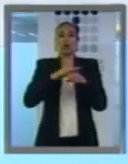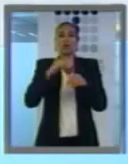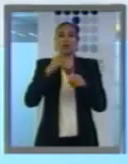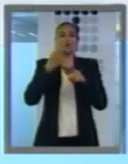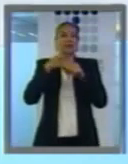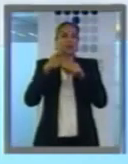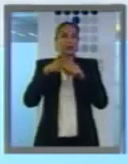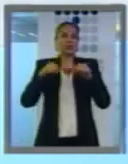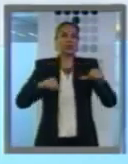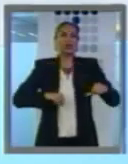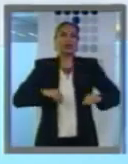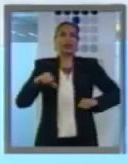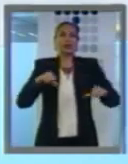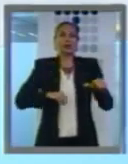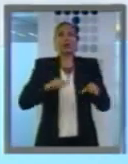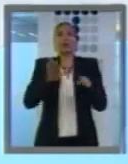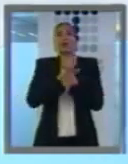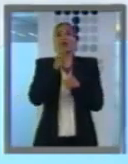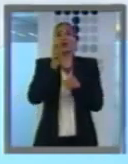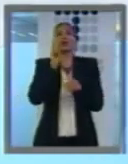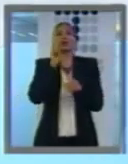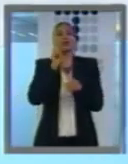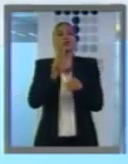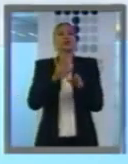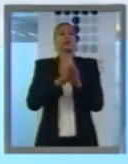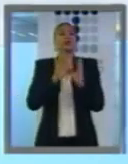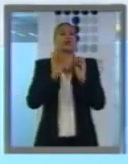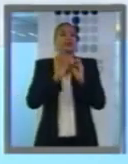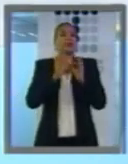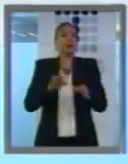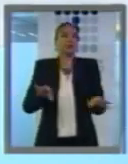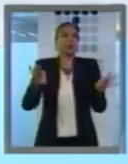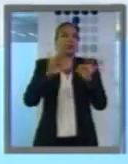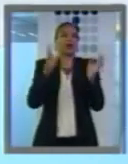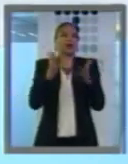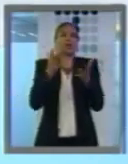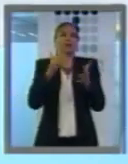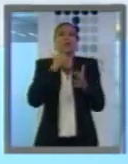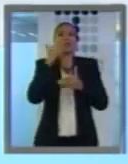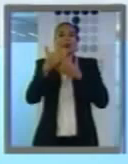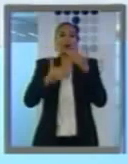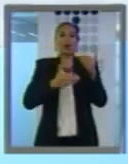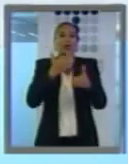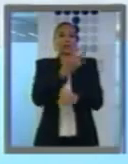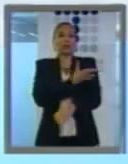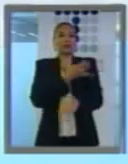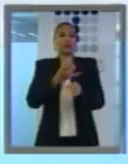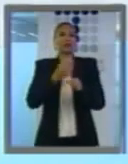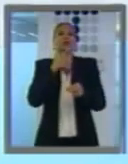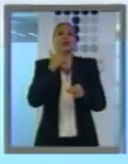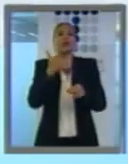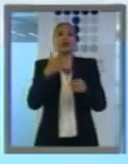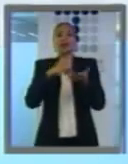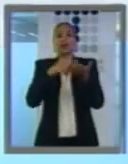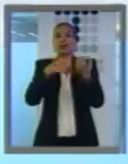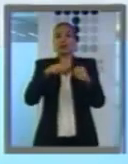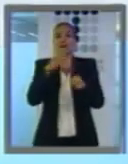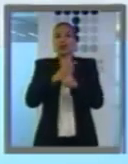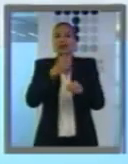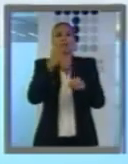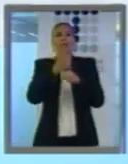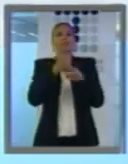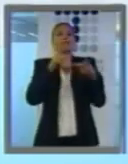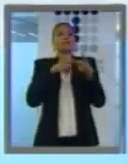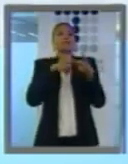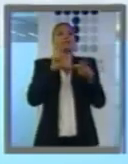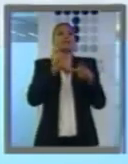los actos. Y bueno, sin duda esto, si se hace efectivo, generará confianza, credibilidad y legitimidad en la sociedad. El segundo punto